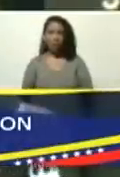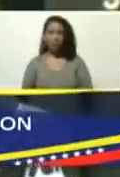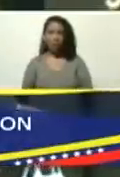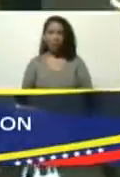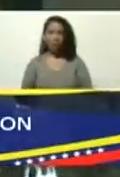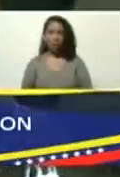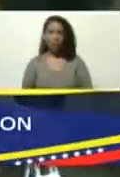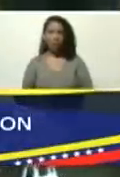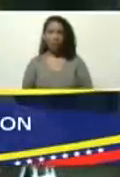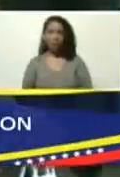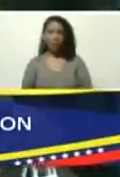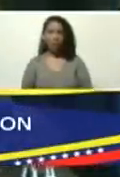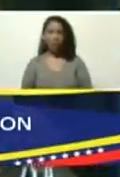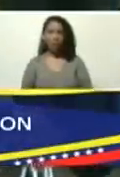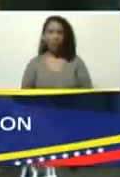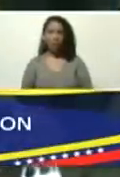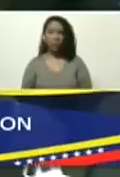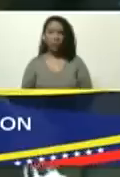He